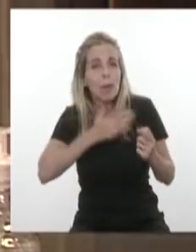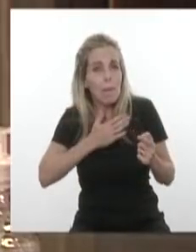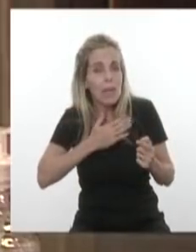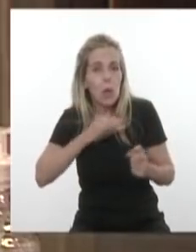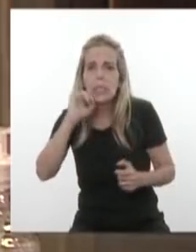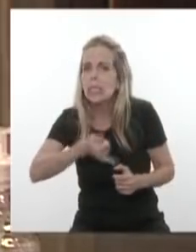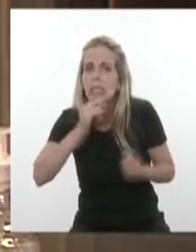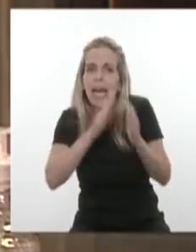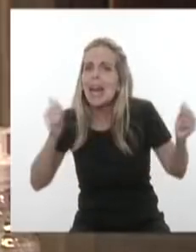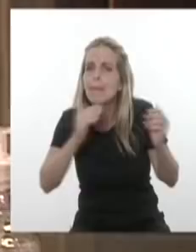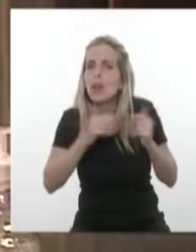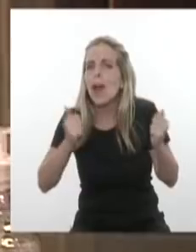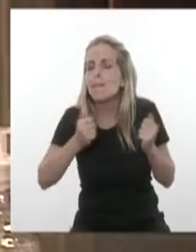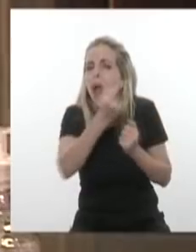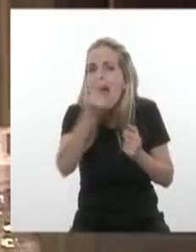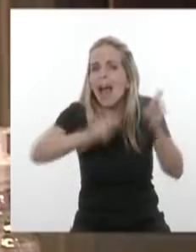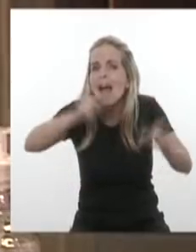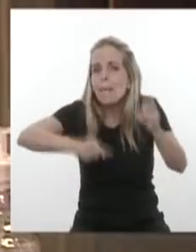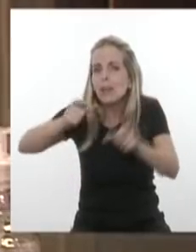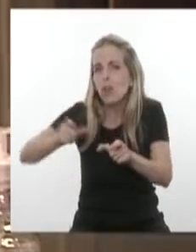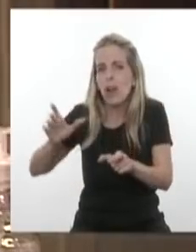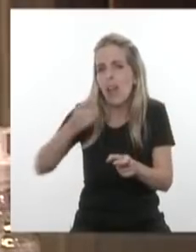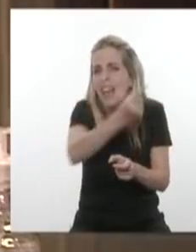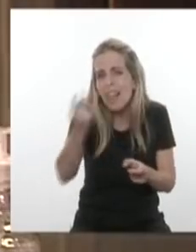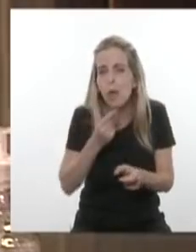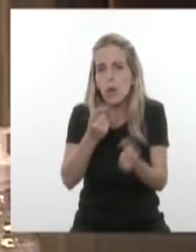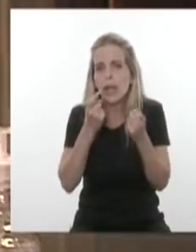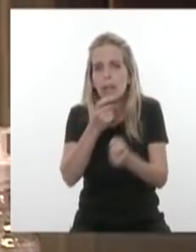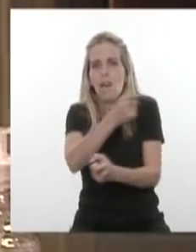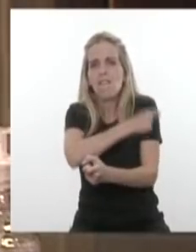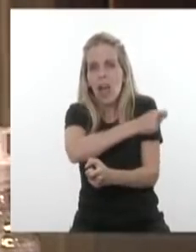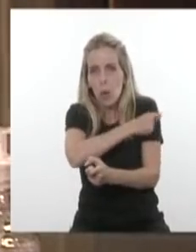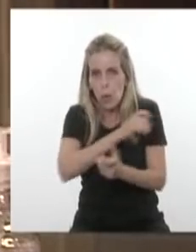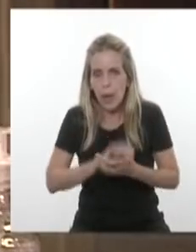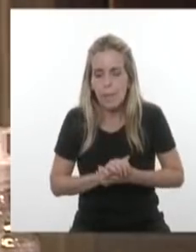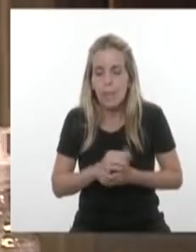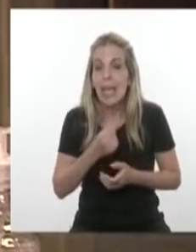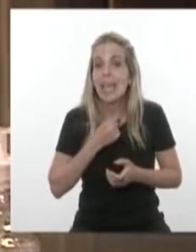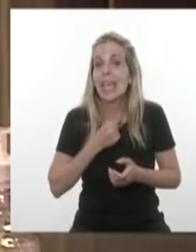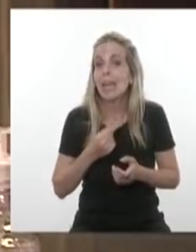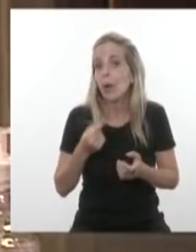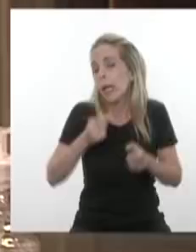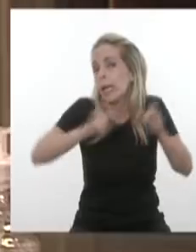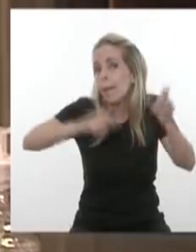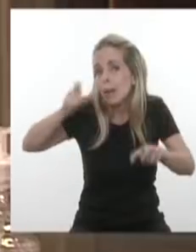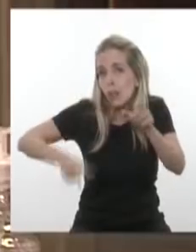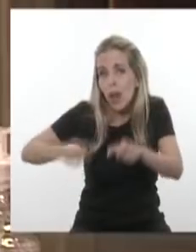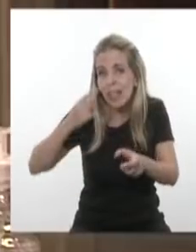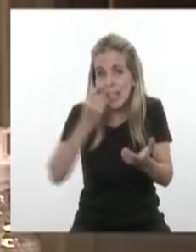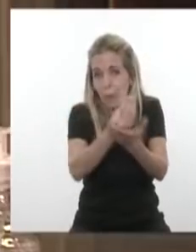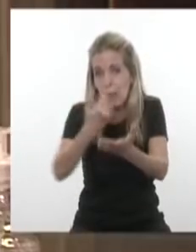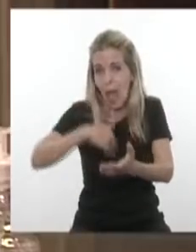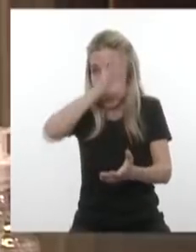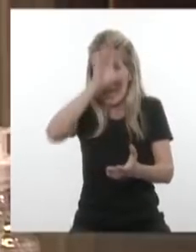posible a cada uno y a cada una queremos que se puedan vacunar todos los habitantes del país